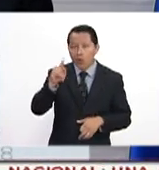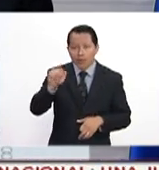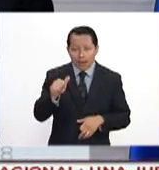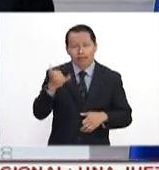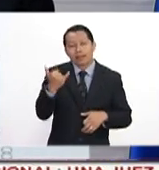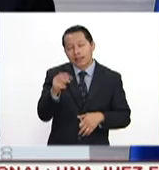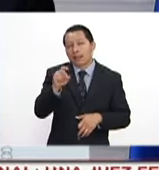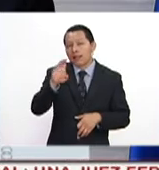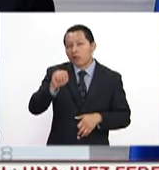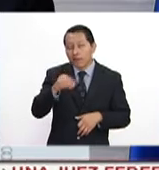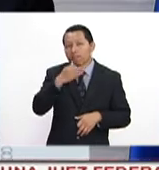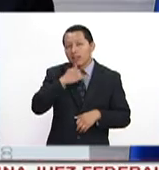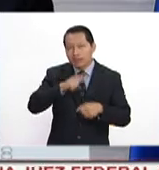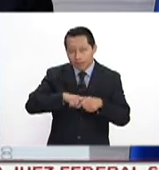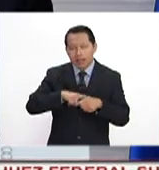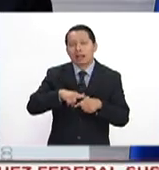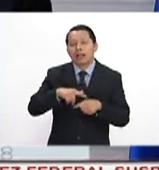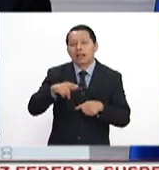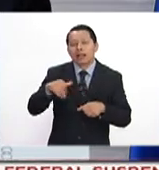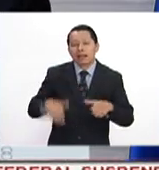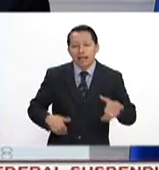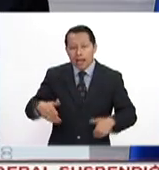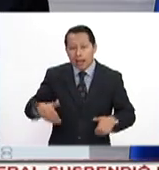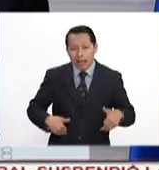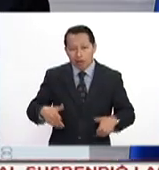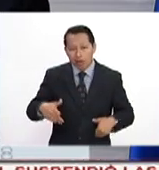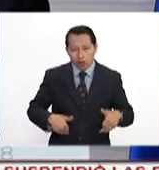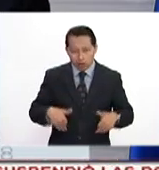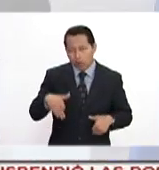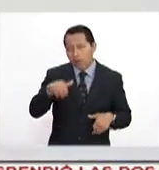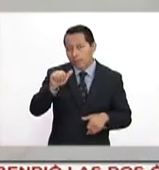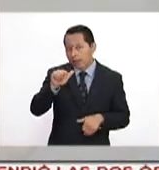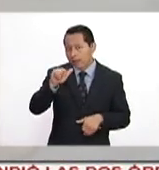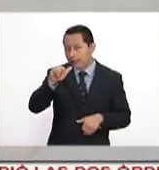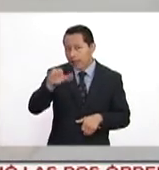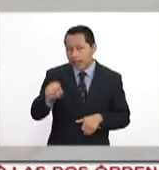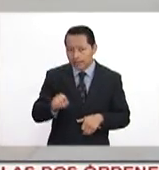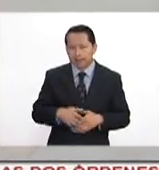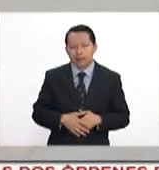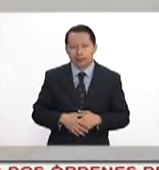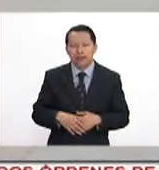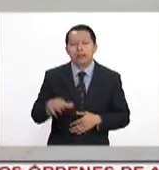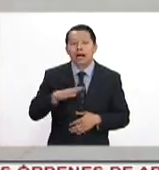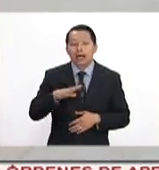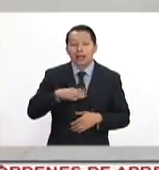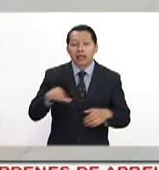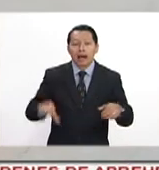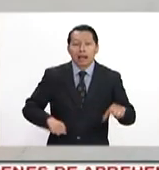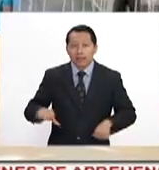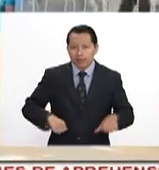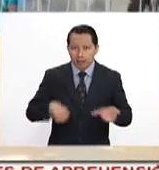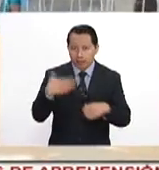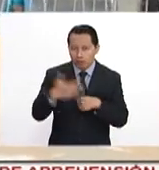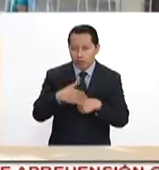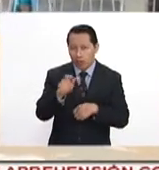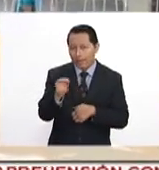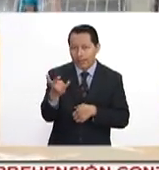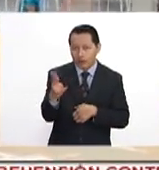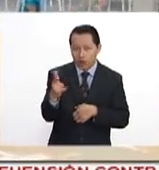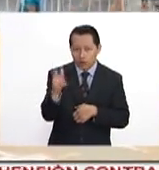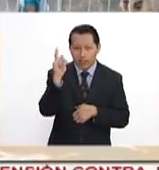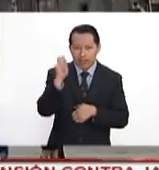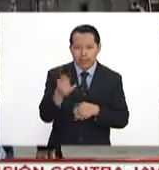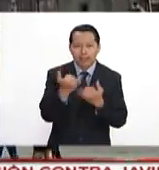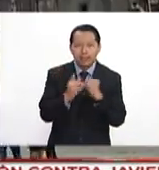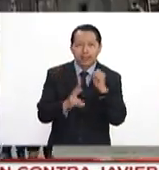39 Festival Internacional de Teatro de Manizales. Como parte de las actividades, el próximo 20 de julio